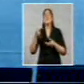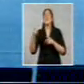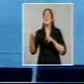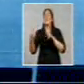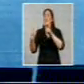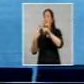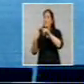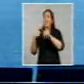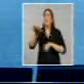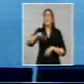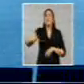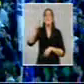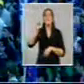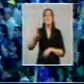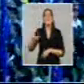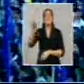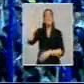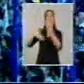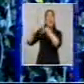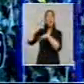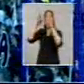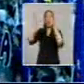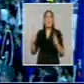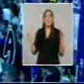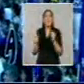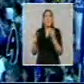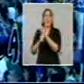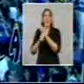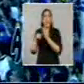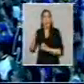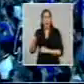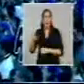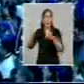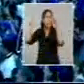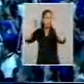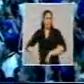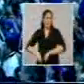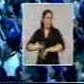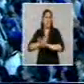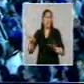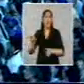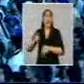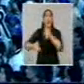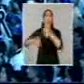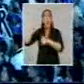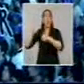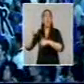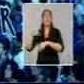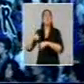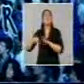Uriburu, quebrado en el año 2002, concursado preventivamente y hoy